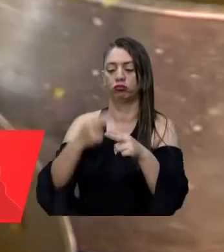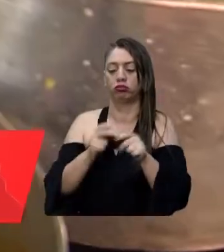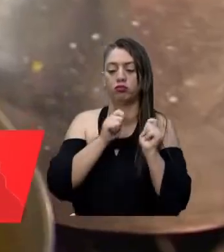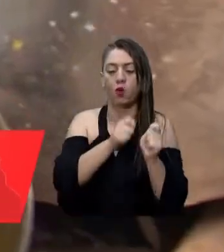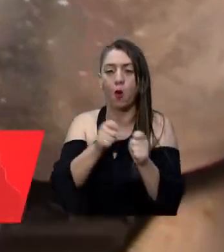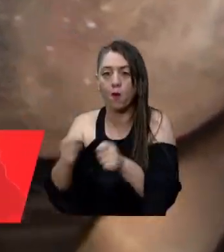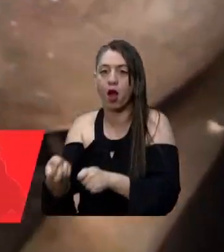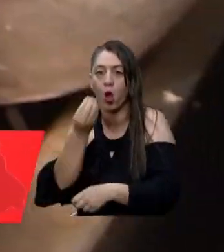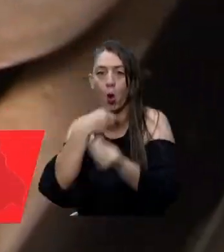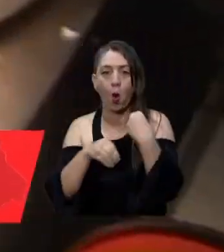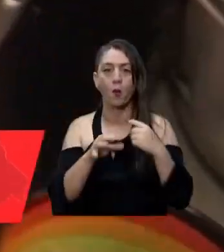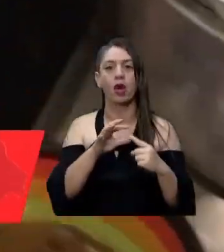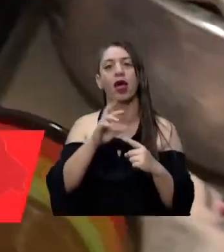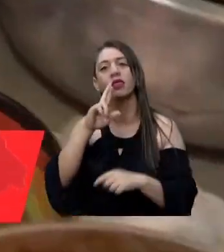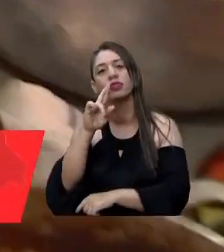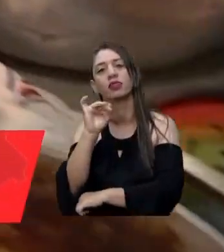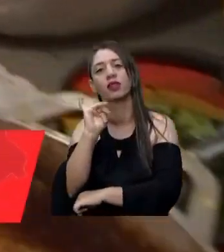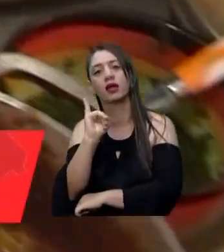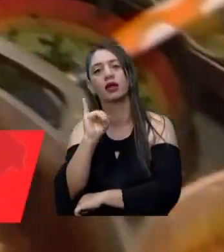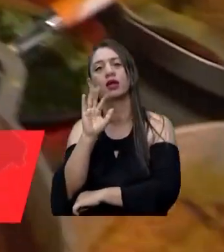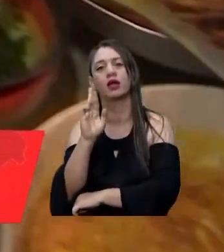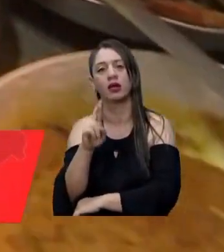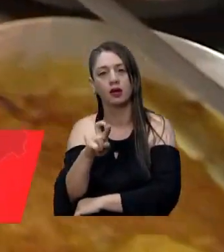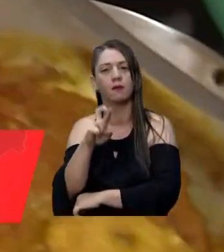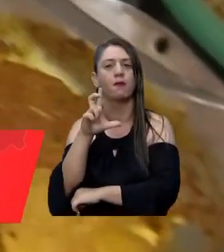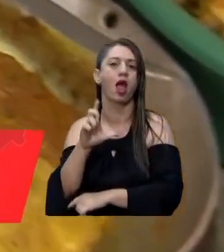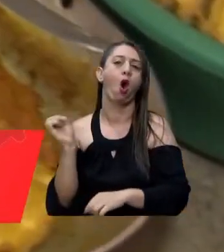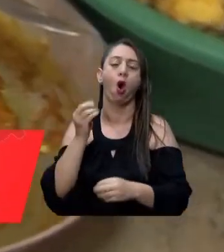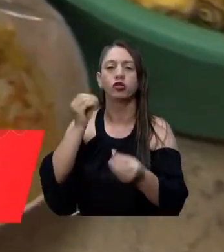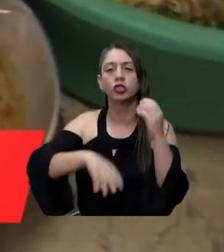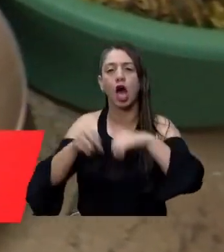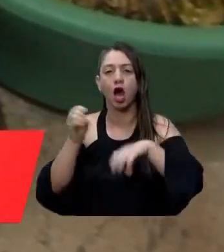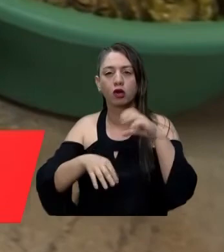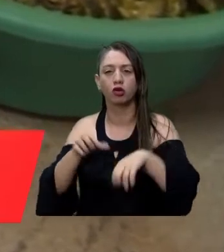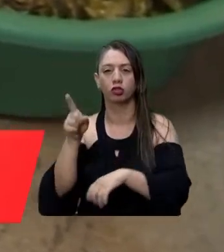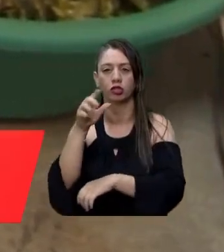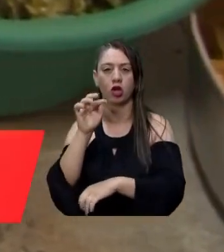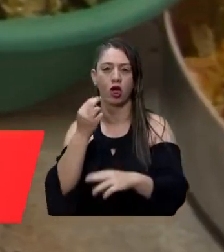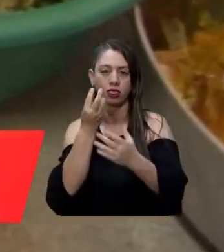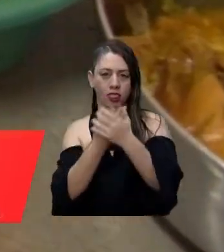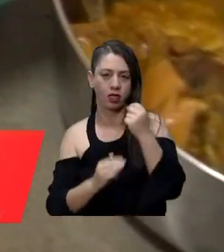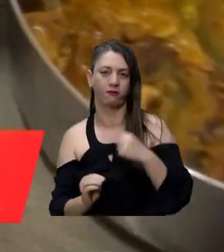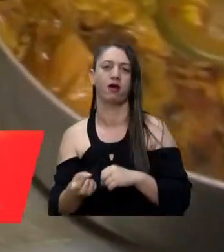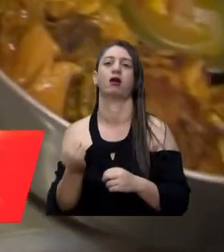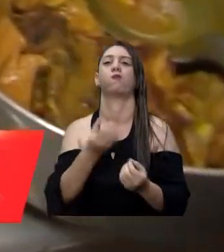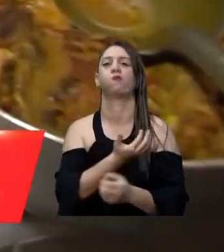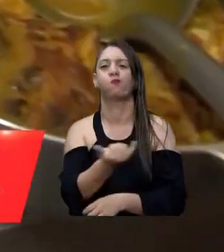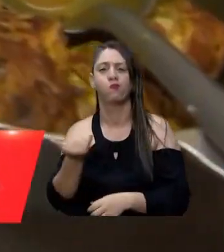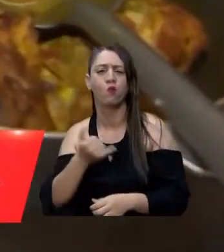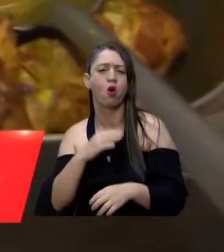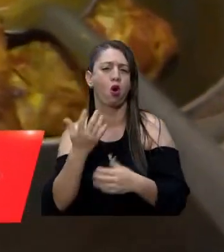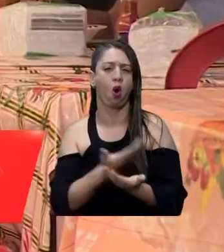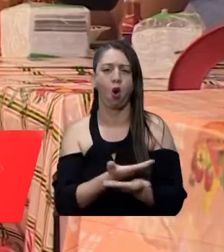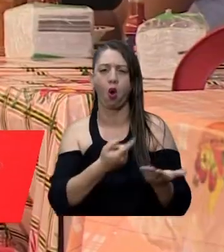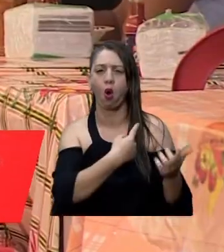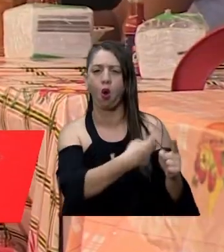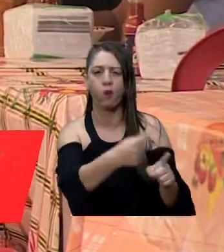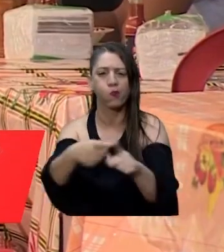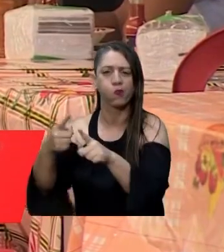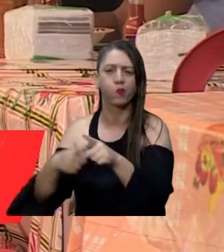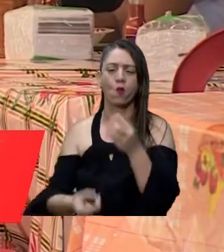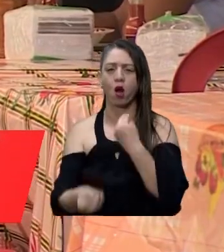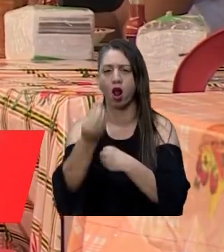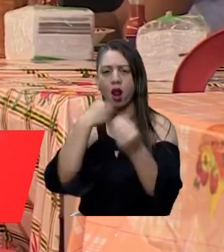son también especiales, como el triple o el sancocho trifásico. Y estos van y vienen, y las cazuelas, el tollo y todo el sabor, en un espacio que ha